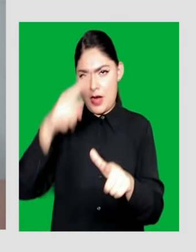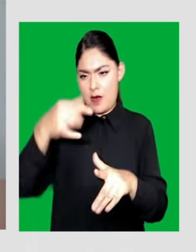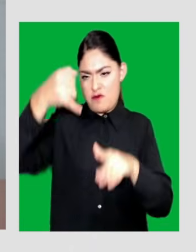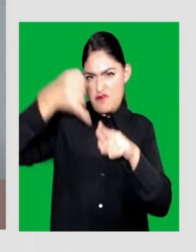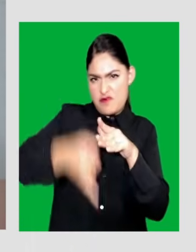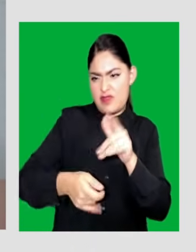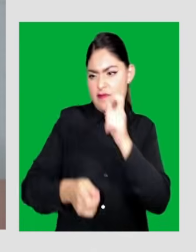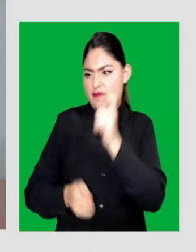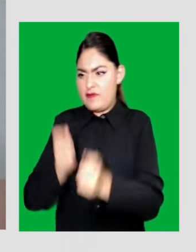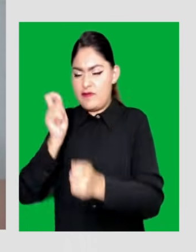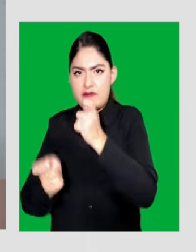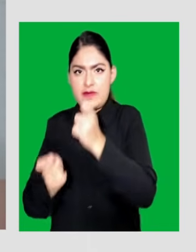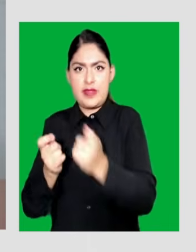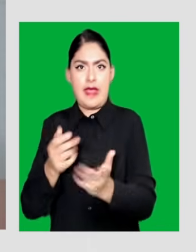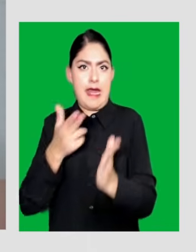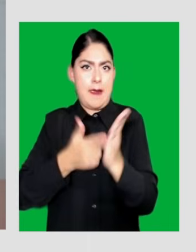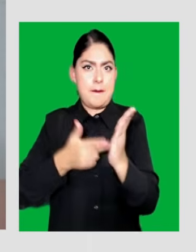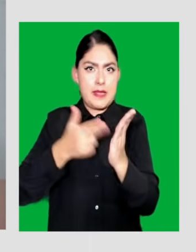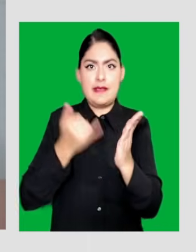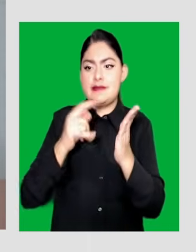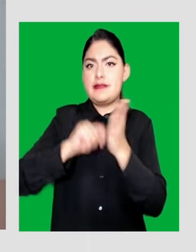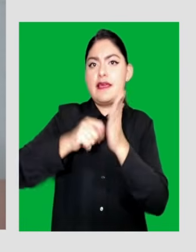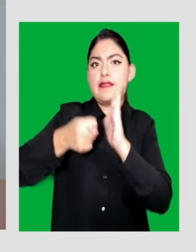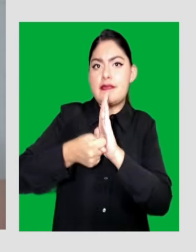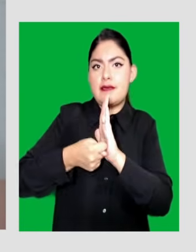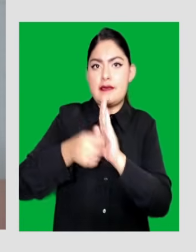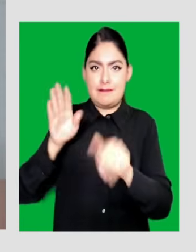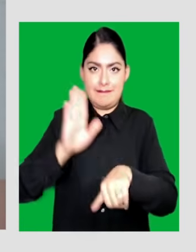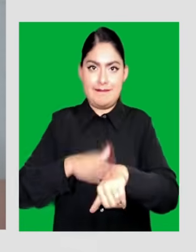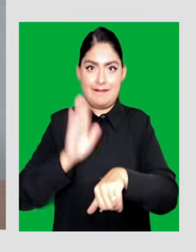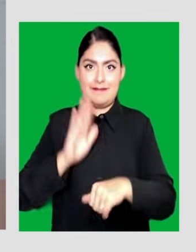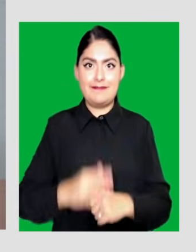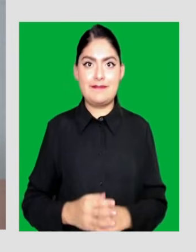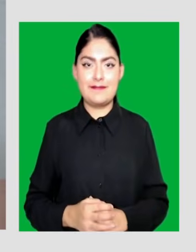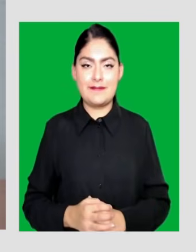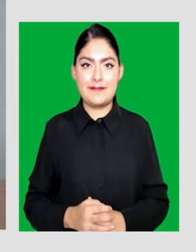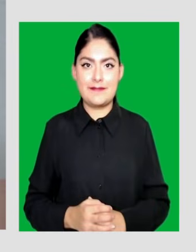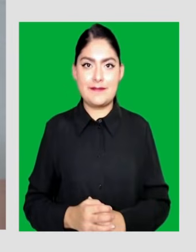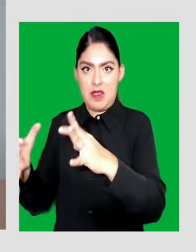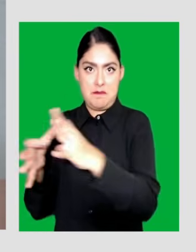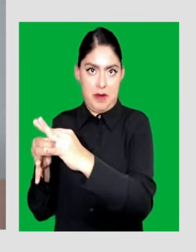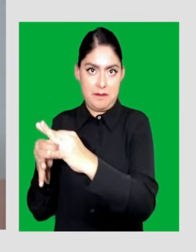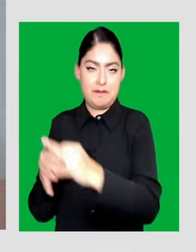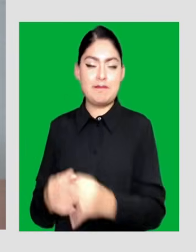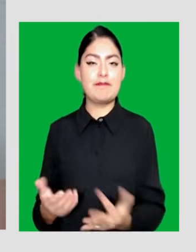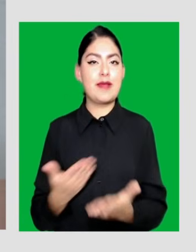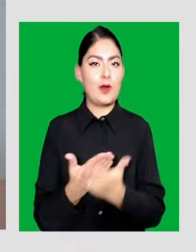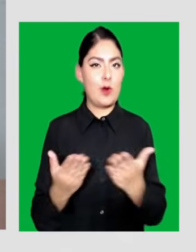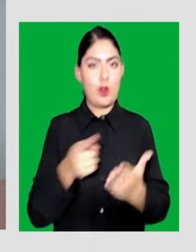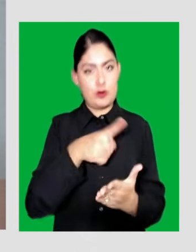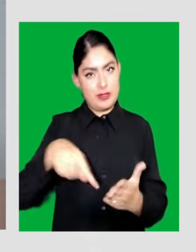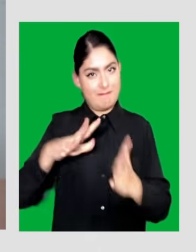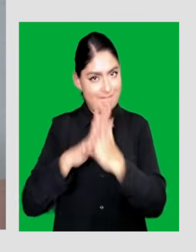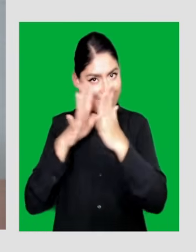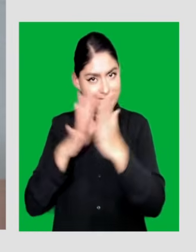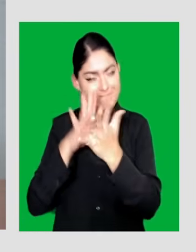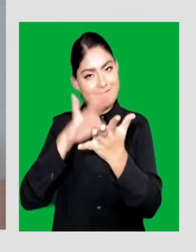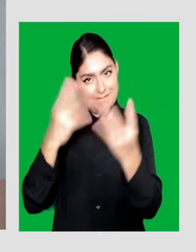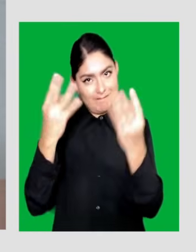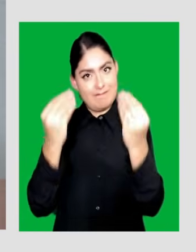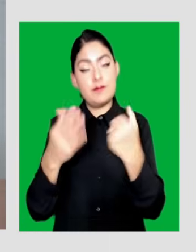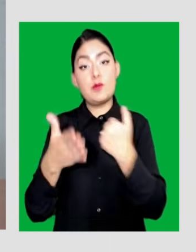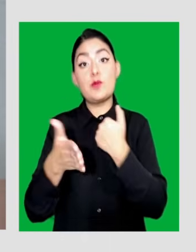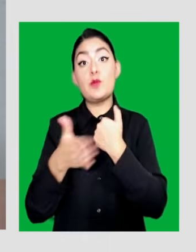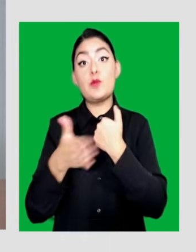de sumar una capa o una dimensión geoespacial a distintos contextos y hechos del caso. Gracias por su